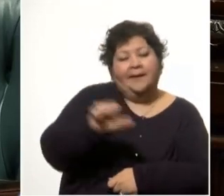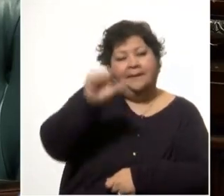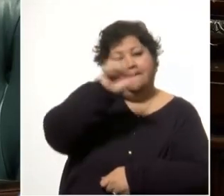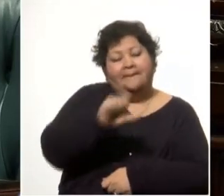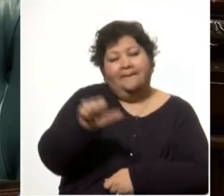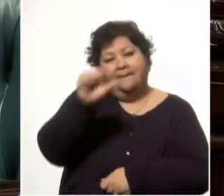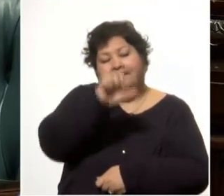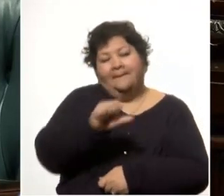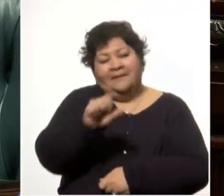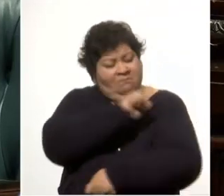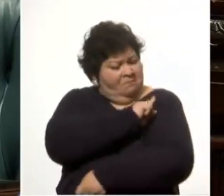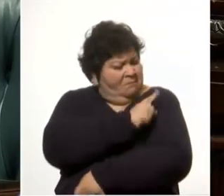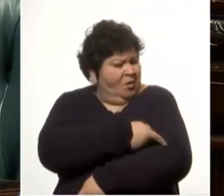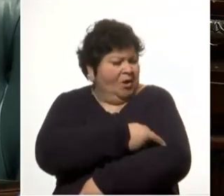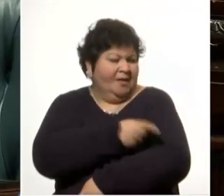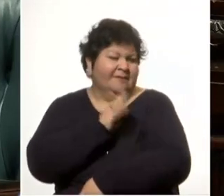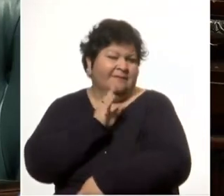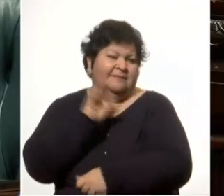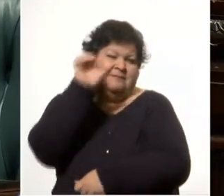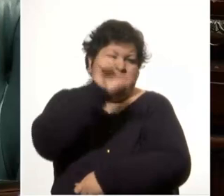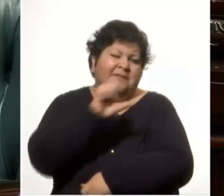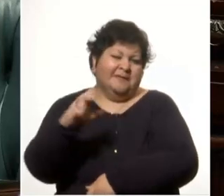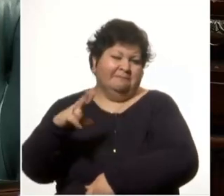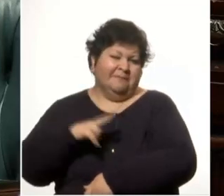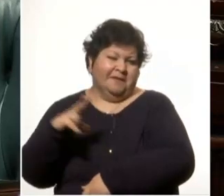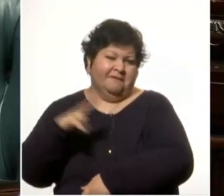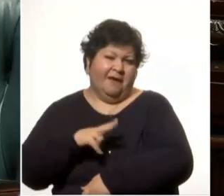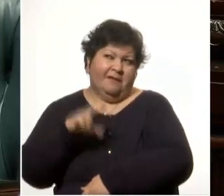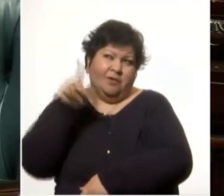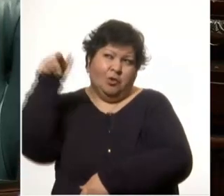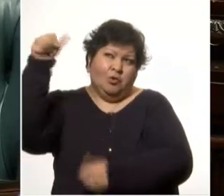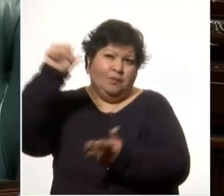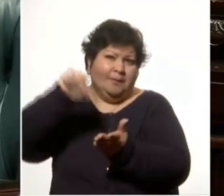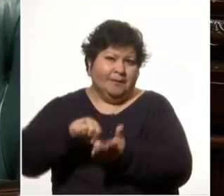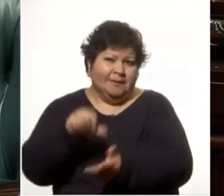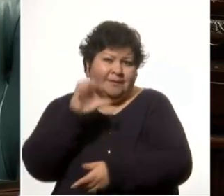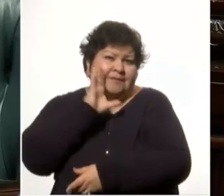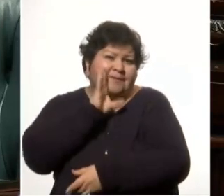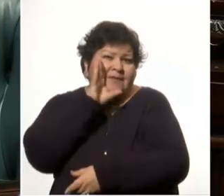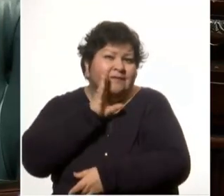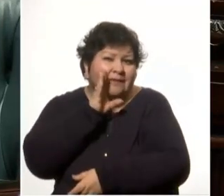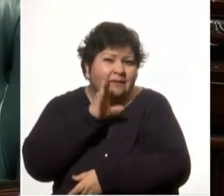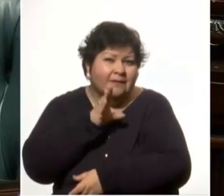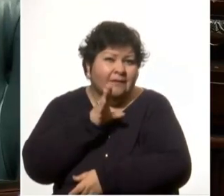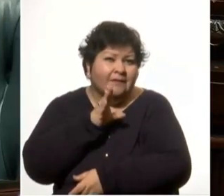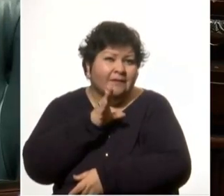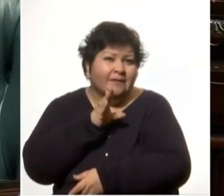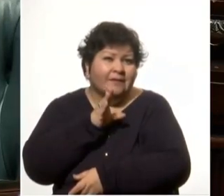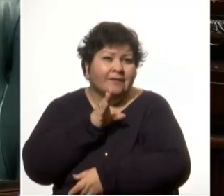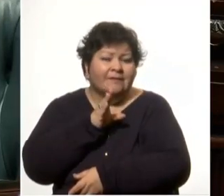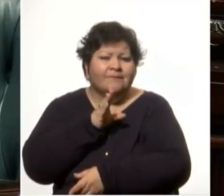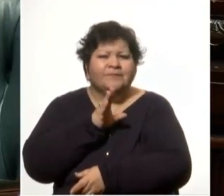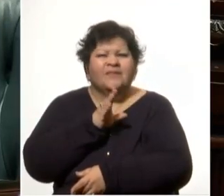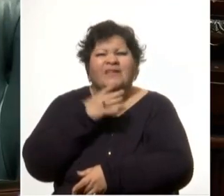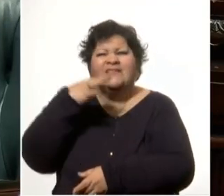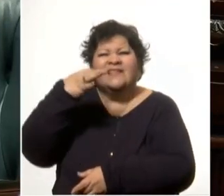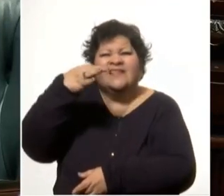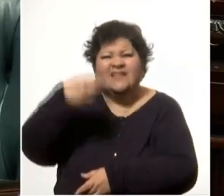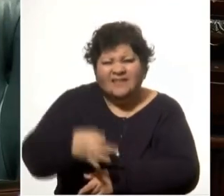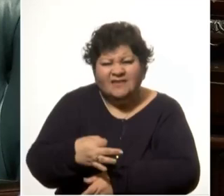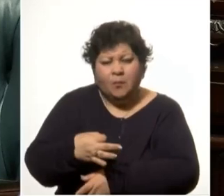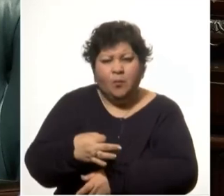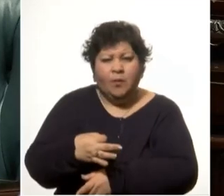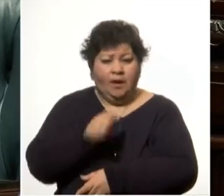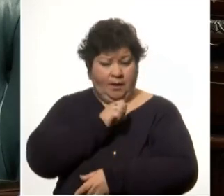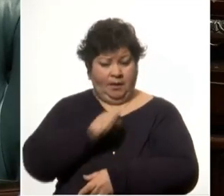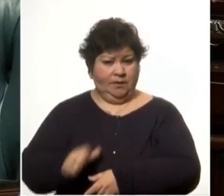puerto de Montevideo a una empresa privada a la que se le asegura que el Estado no